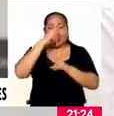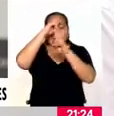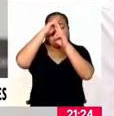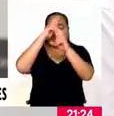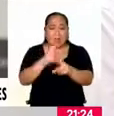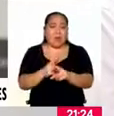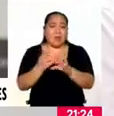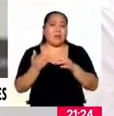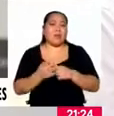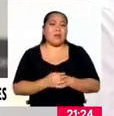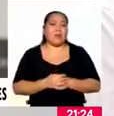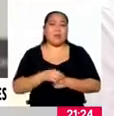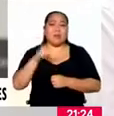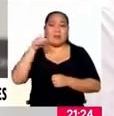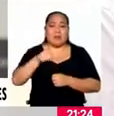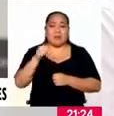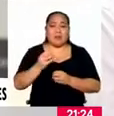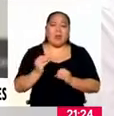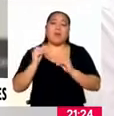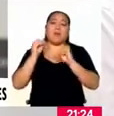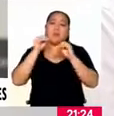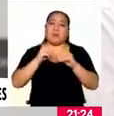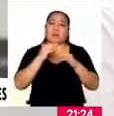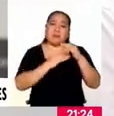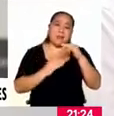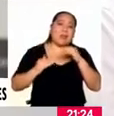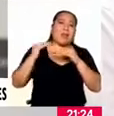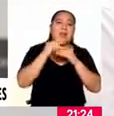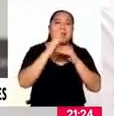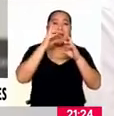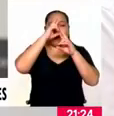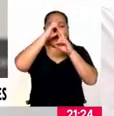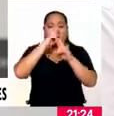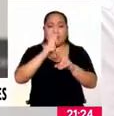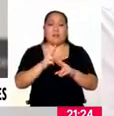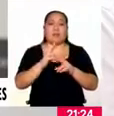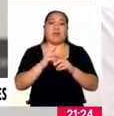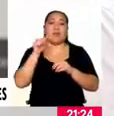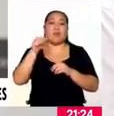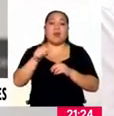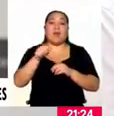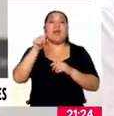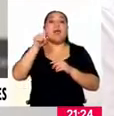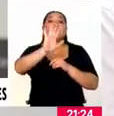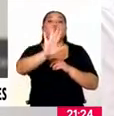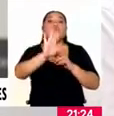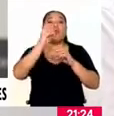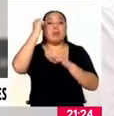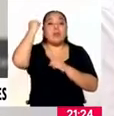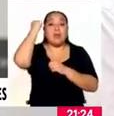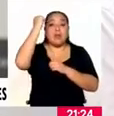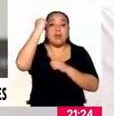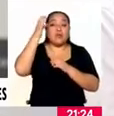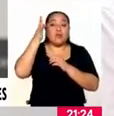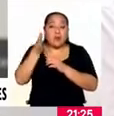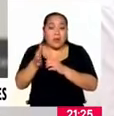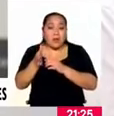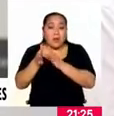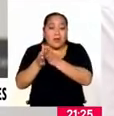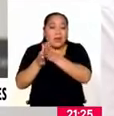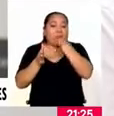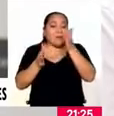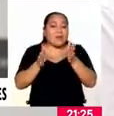el respeto tiene que imponerse. Donde terminan tus derechos, inicia el derecho del otro ser